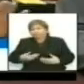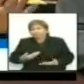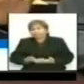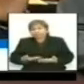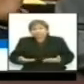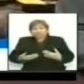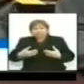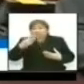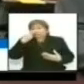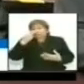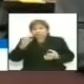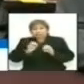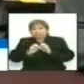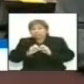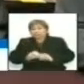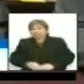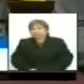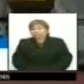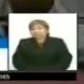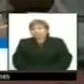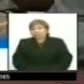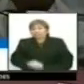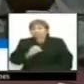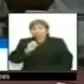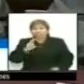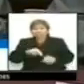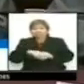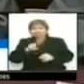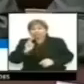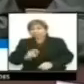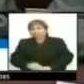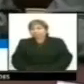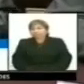Entonces, yo no veo otra solución, presidente. El señor del Solar tiene que renunciar.